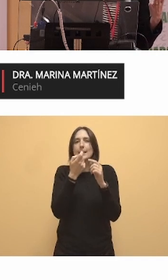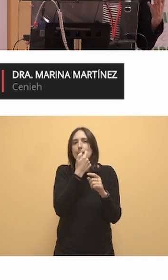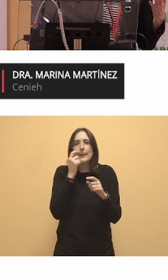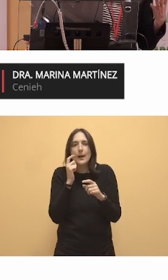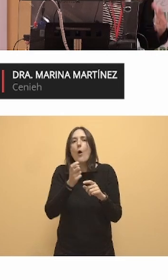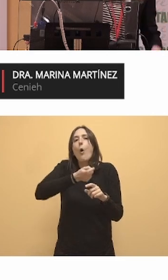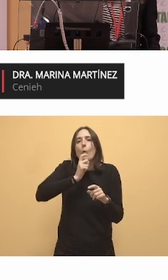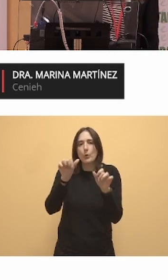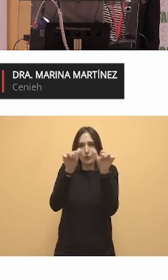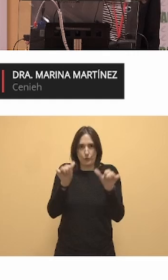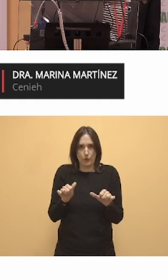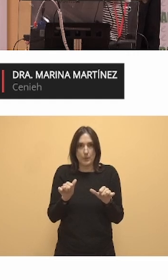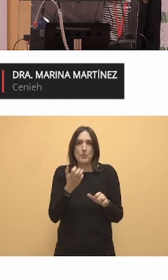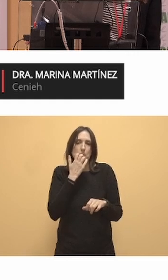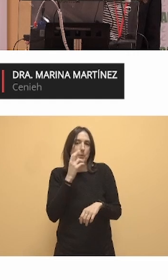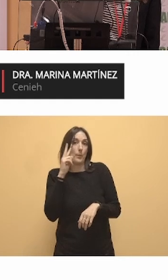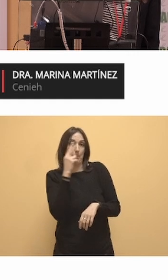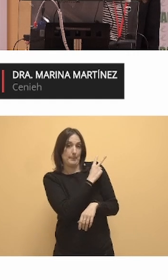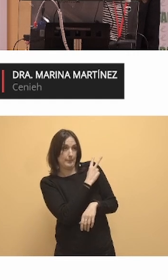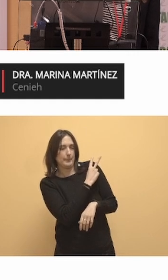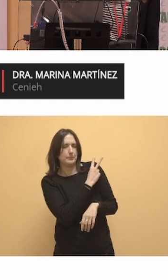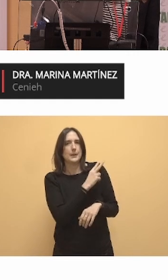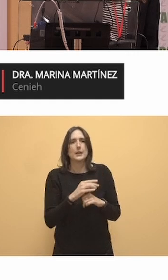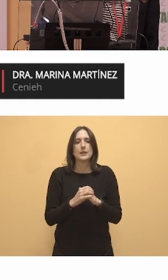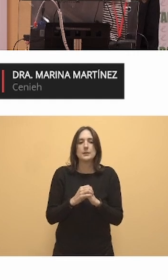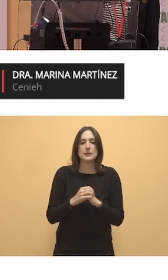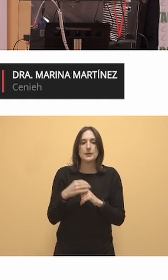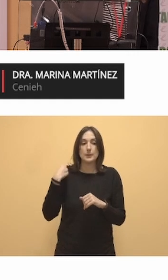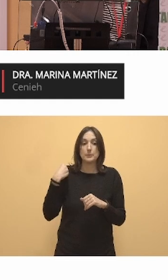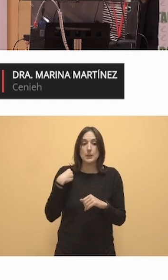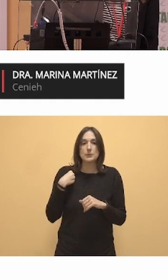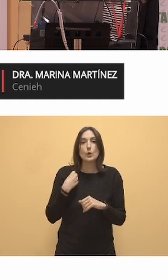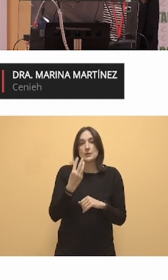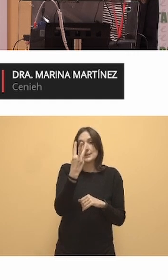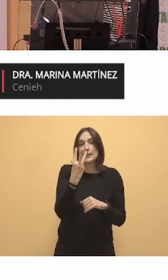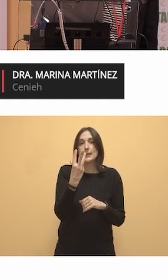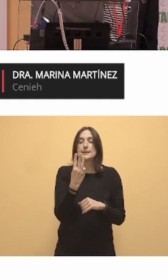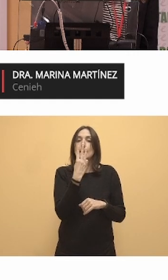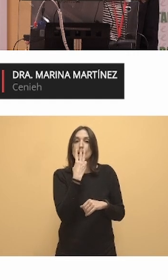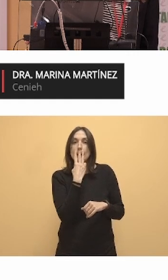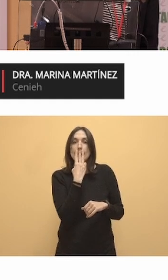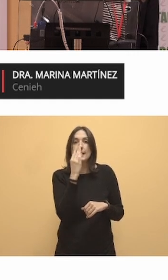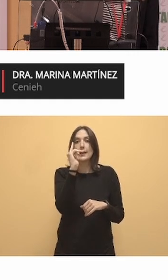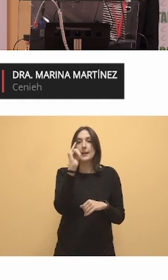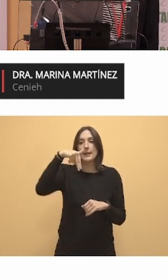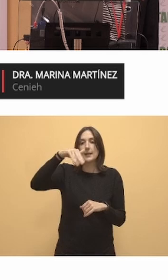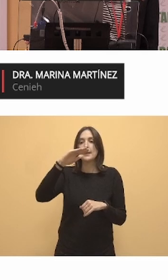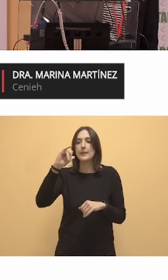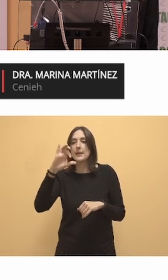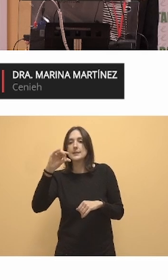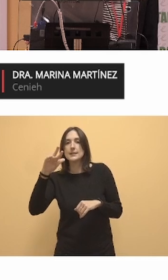decir, aquí estáis viendo cómo esos 3 incisivos pasan a 2, el